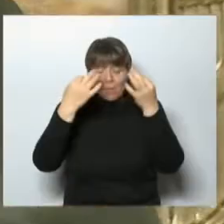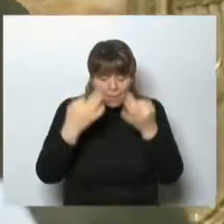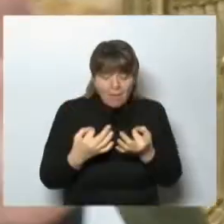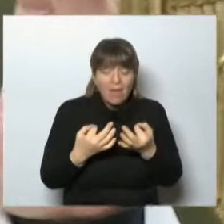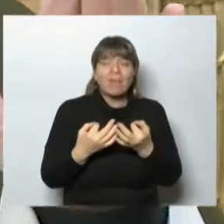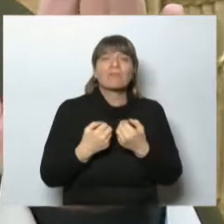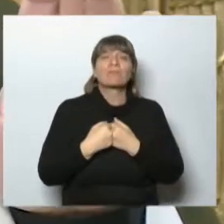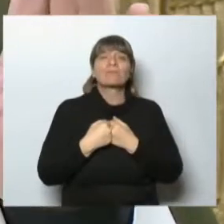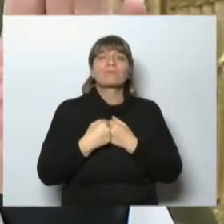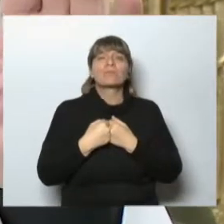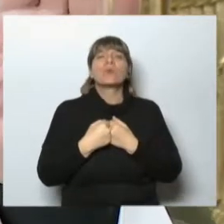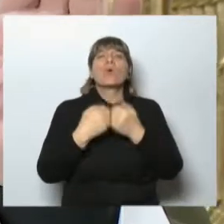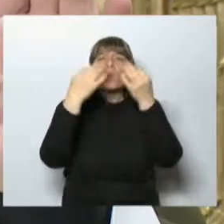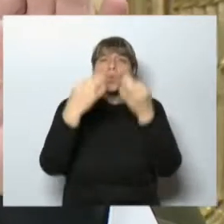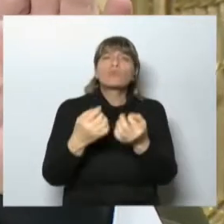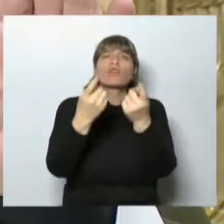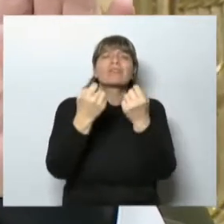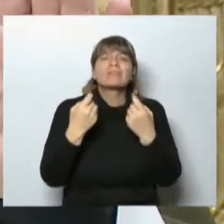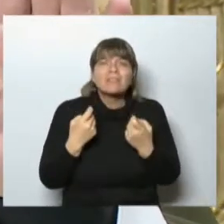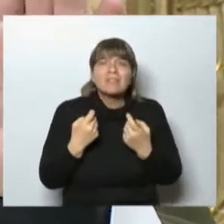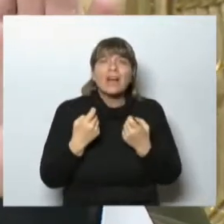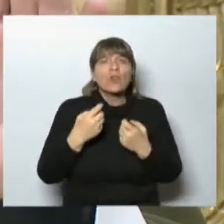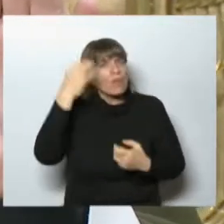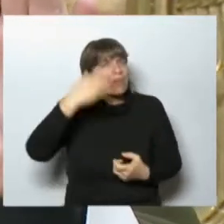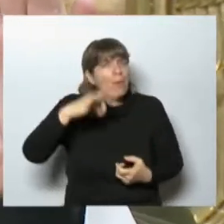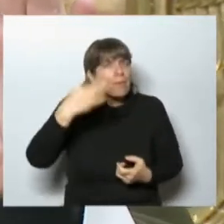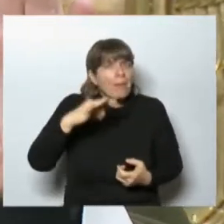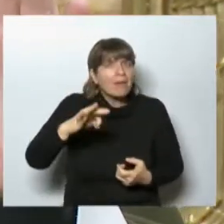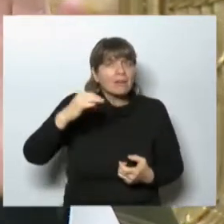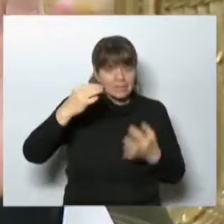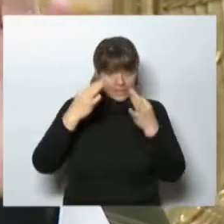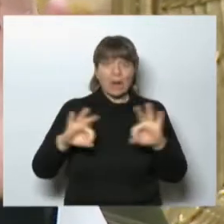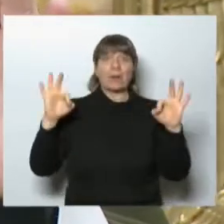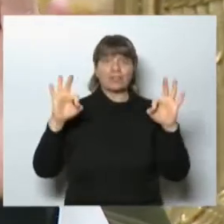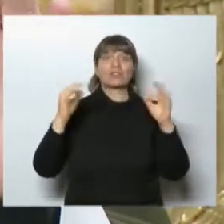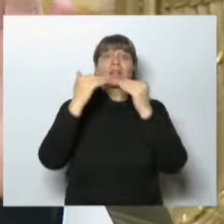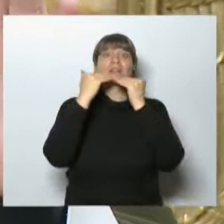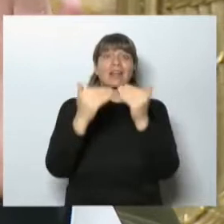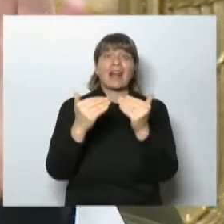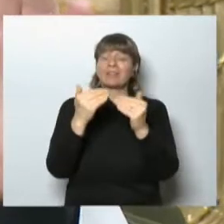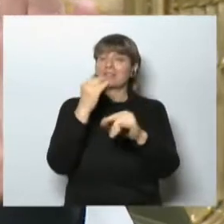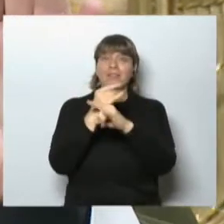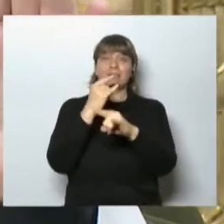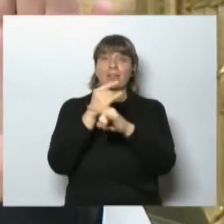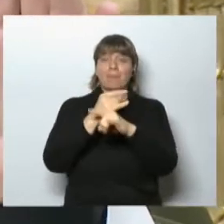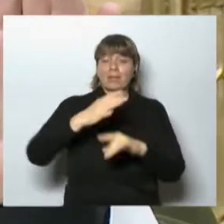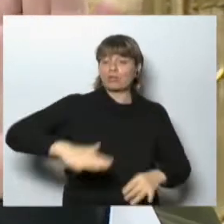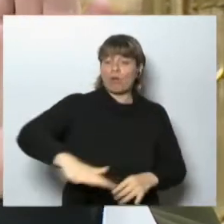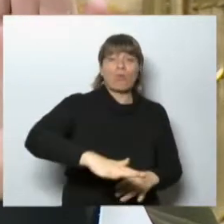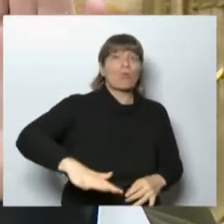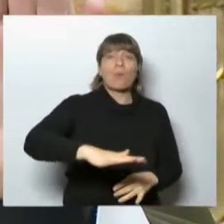Realmente es justo y necesario. Es nuestro deber y salvación darte gracias siempre y en todo